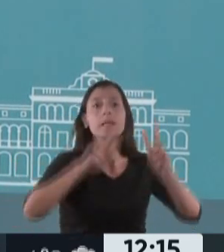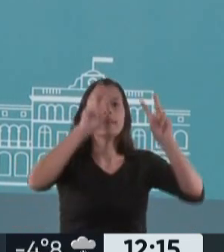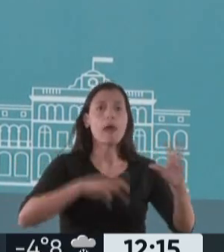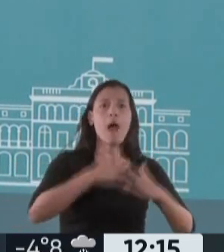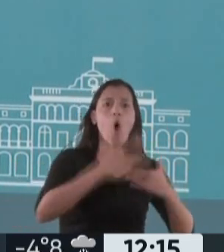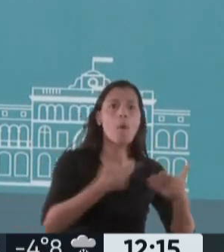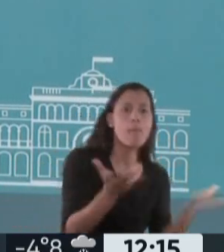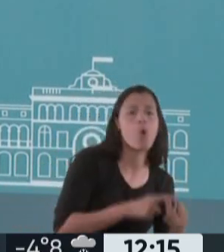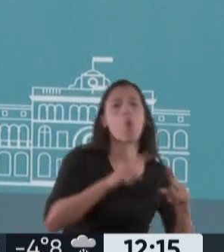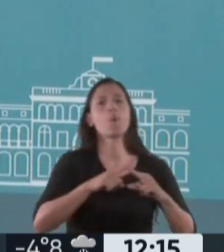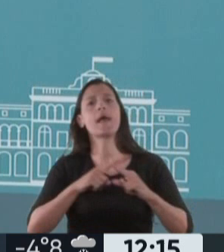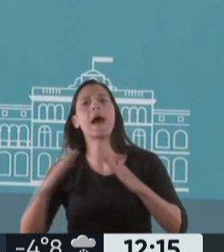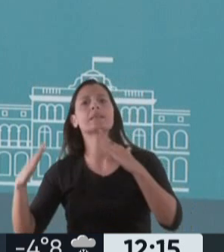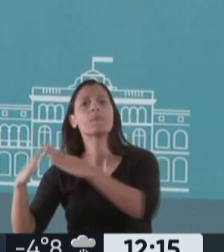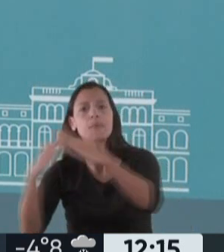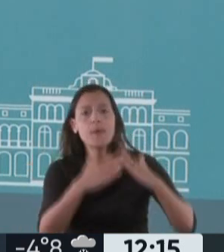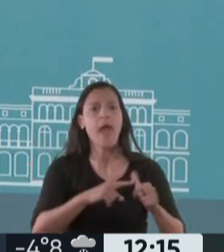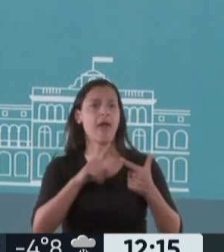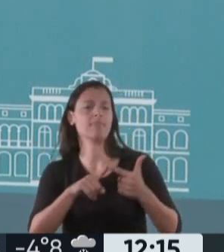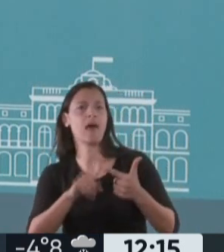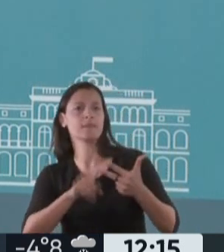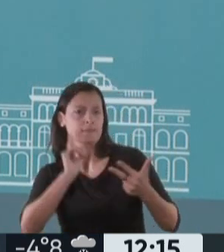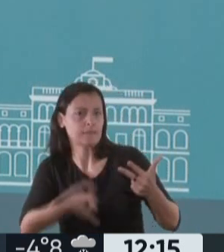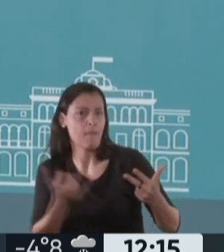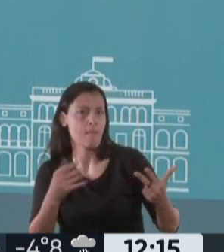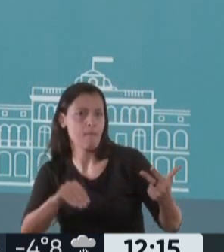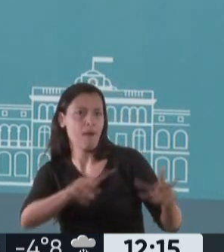pública, la vivienda, todo lo que tiene que ver con